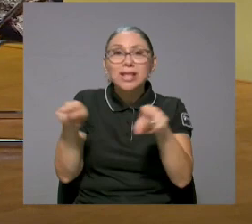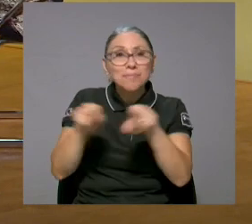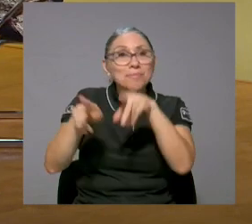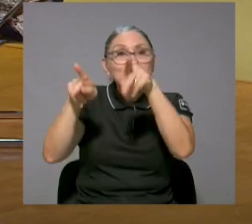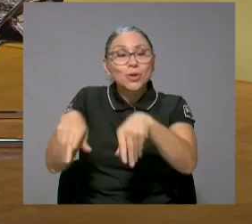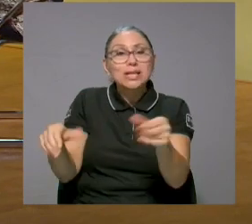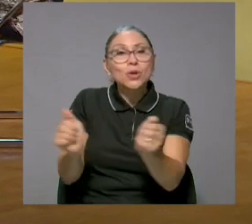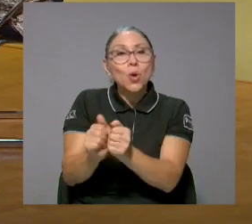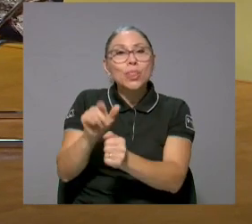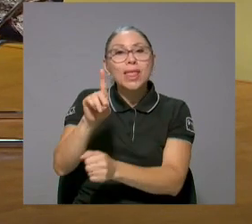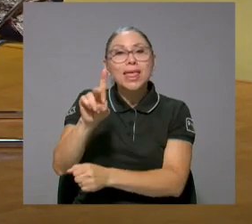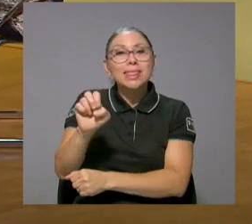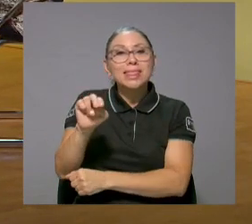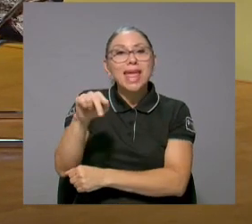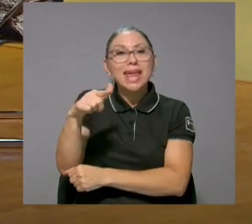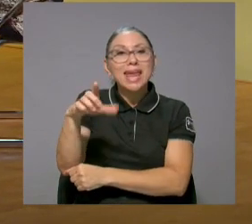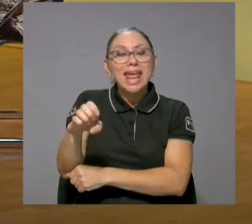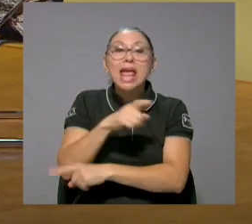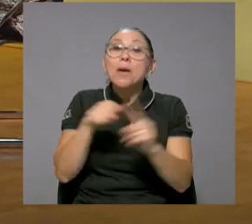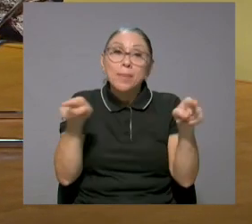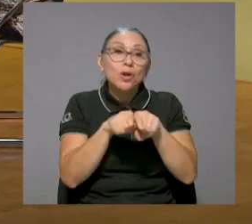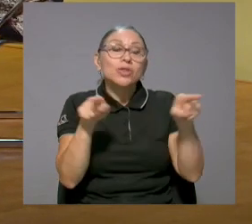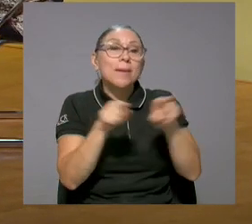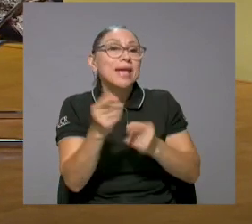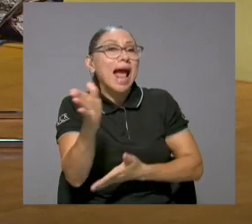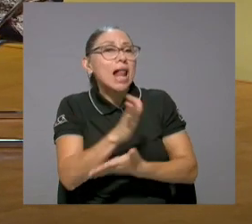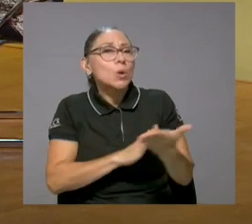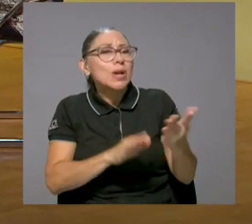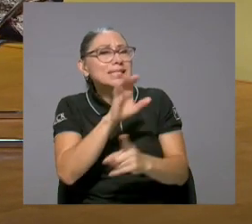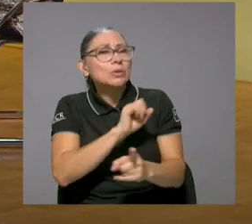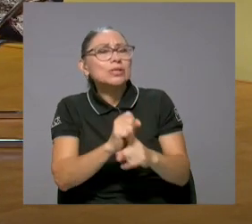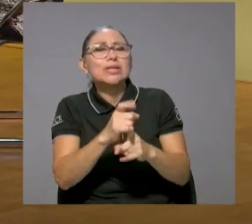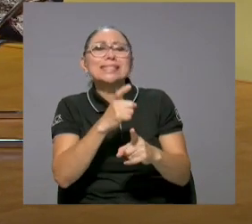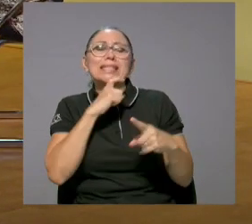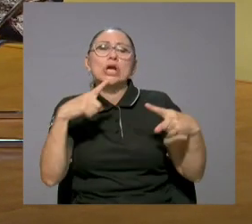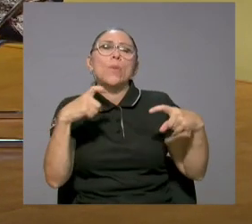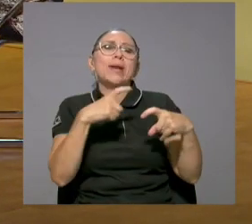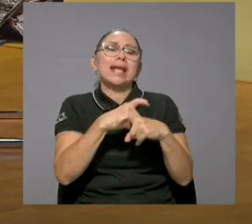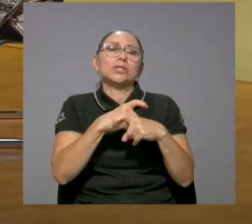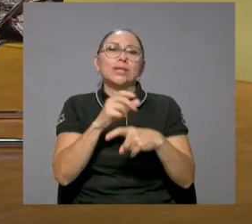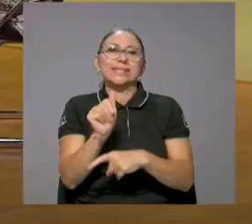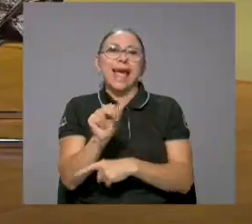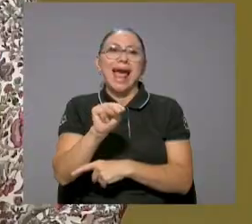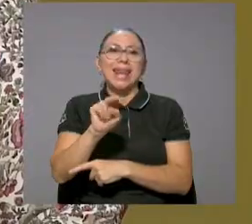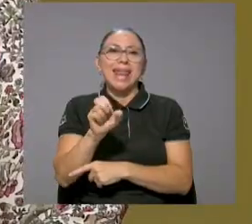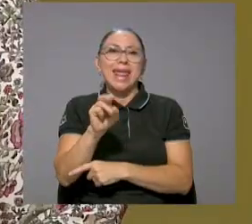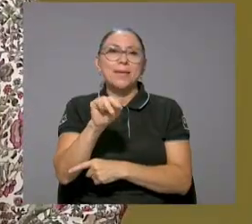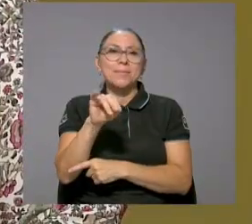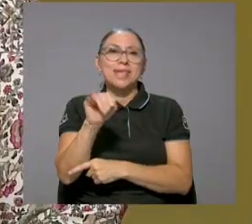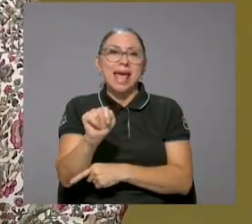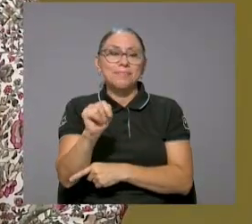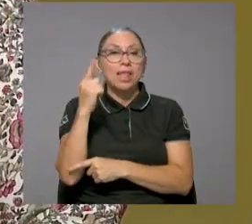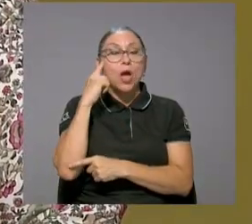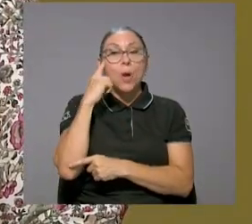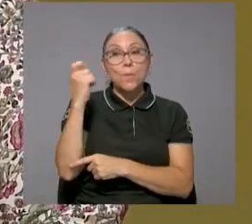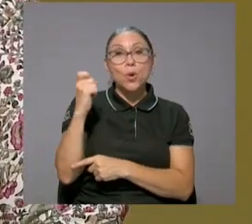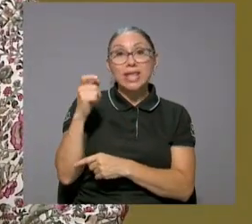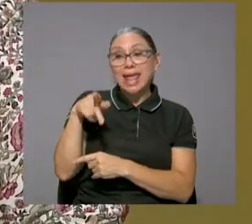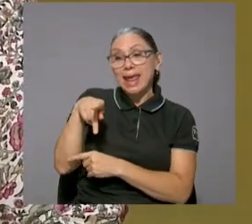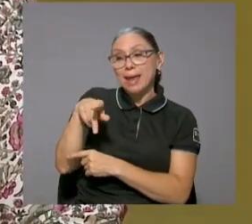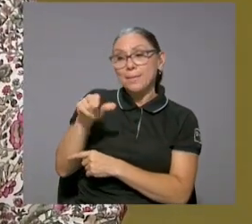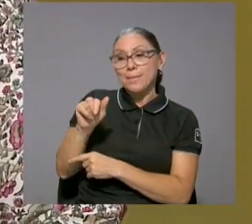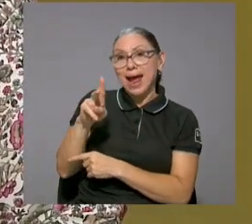dengue, pero cursa también con algunas complicaciones a nivel de anemia, porque cuando el parásito que lo